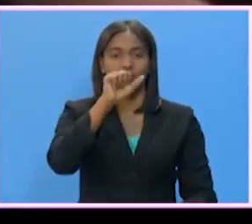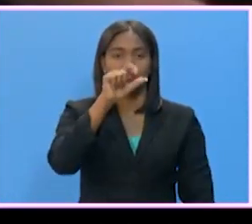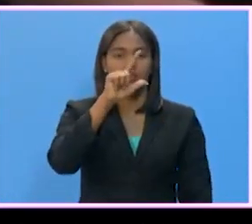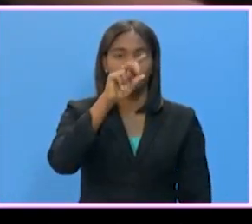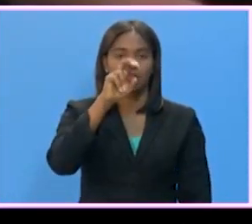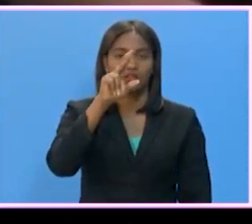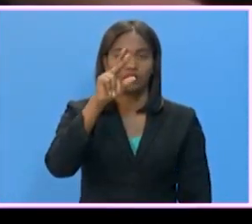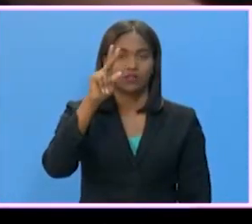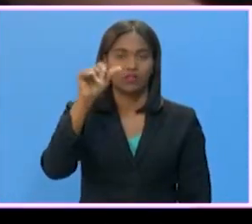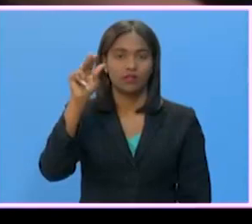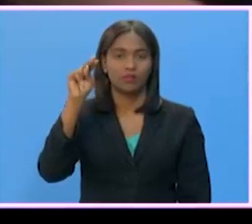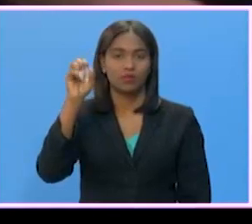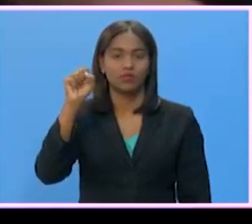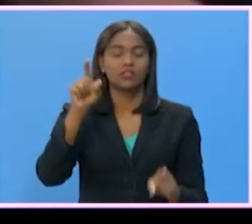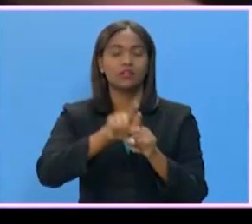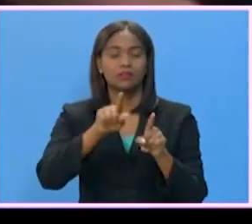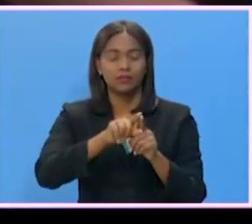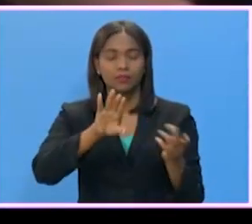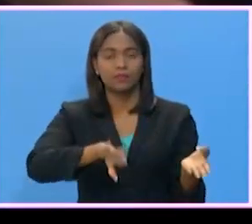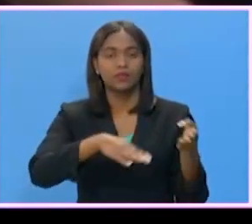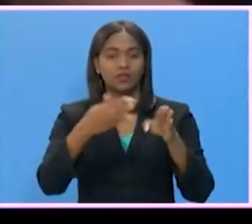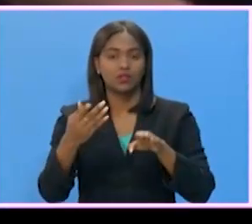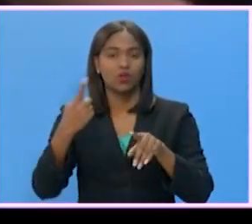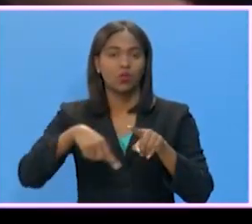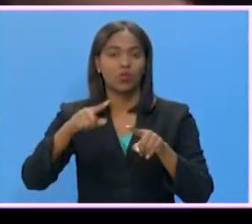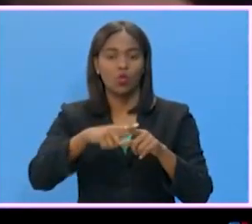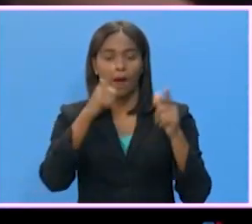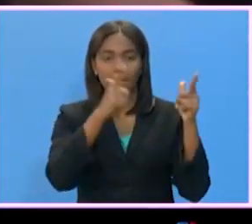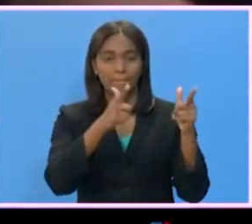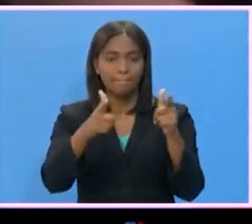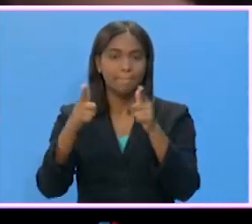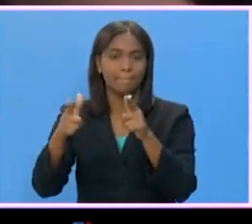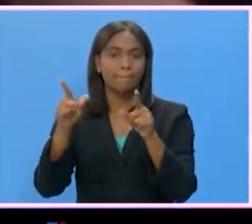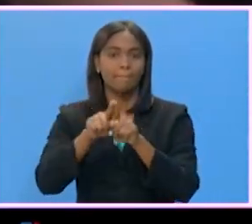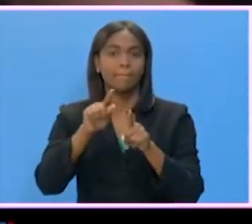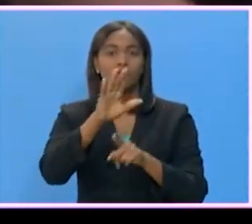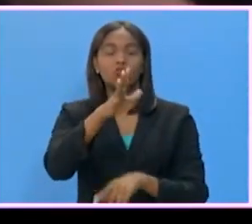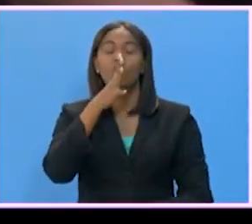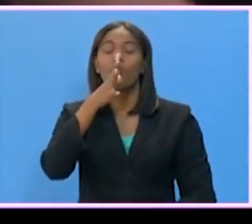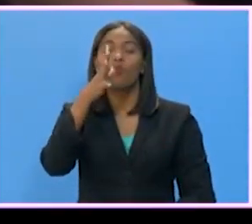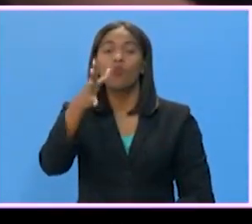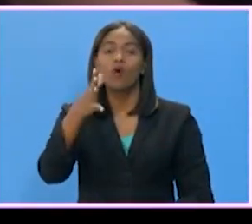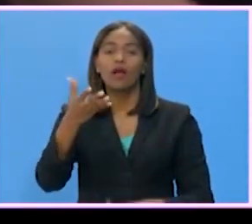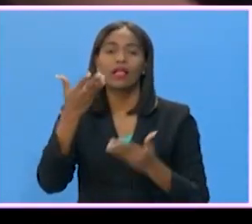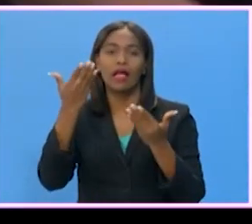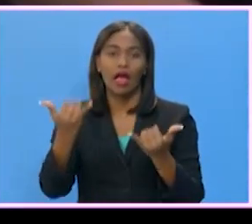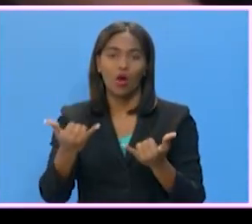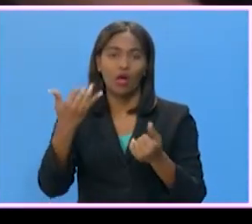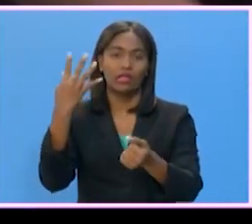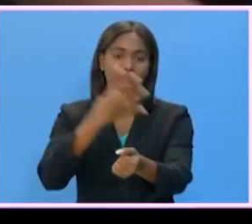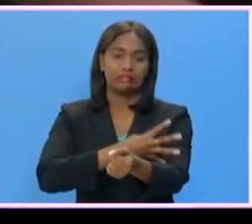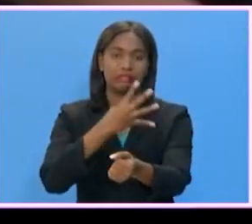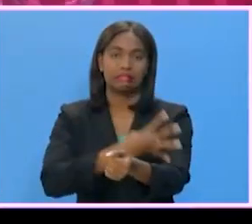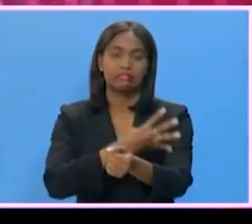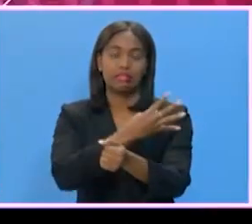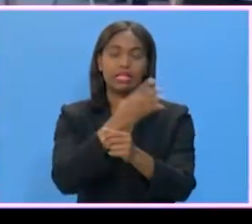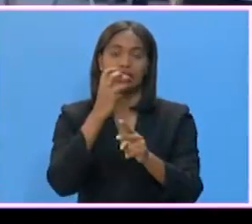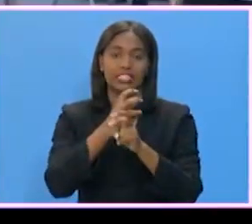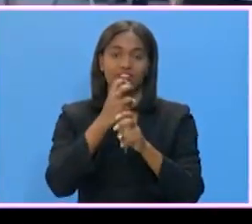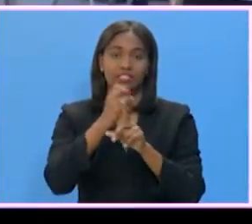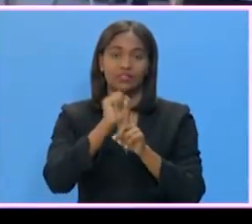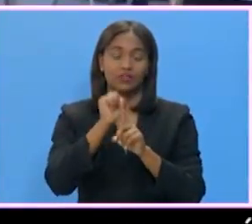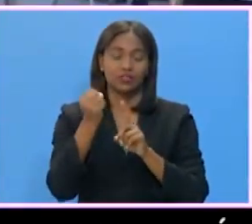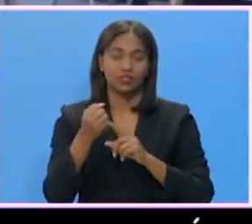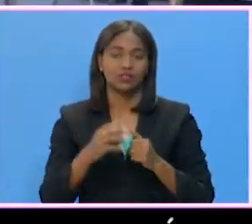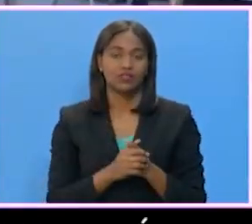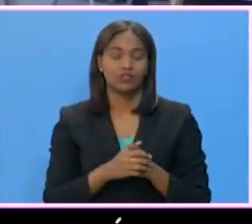Ramos, también habría fallecido luego de tirotear incluso a su abuela, quien se encuentra en estado de gravedad.